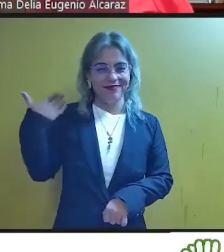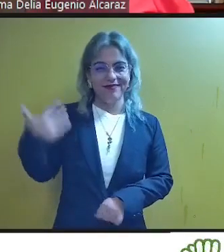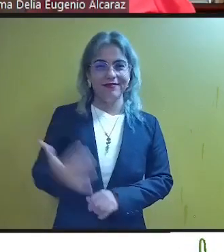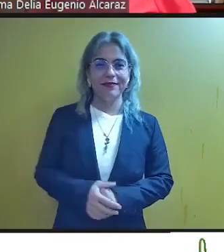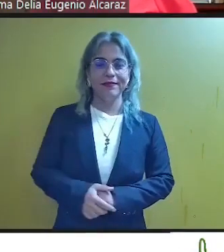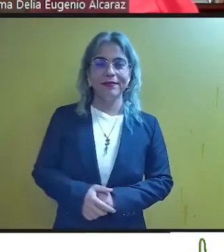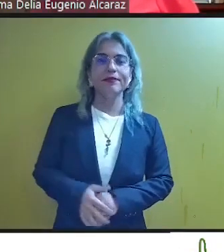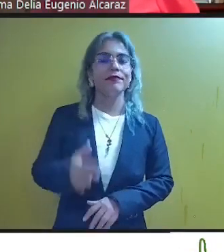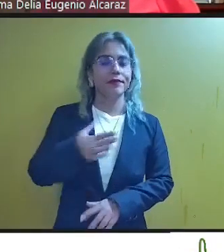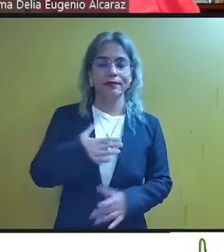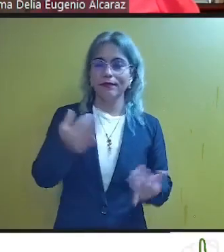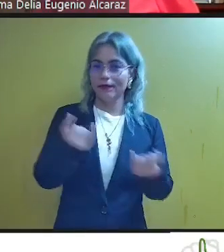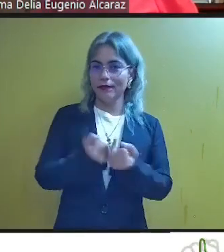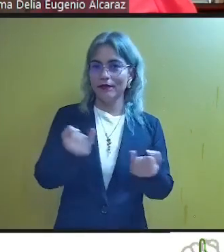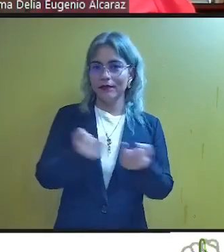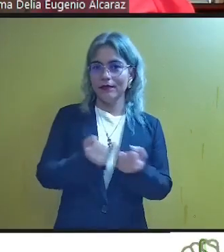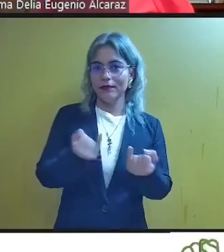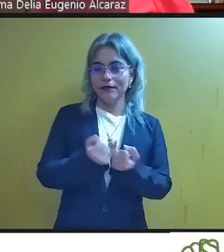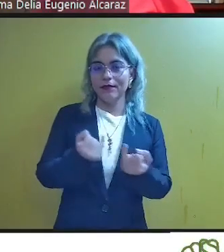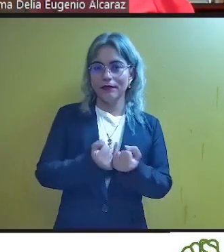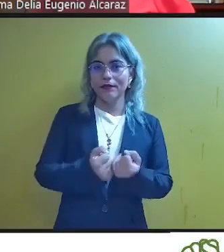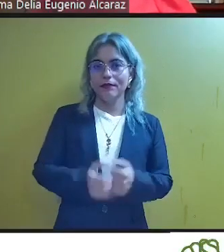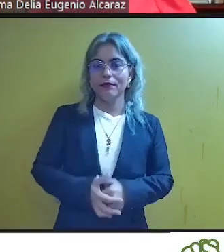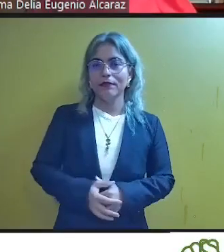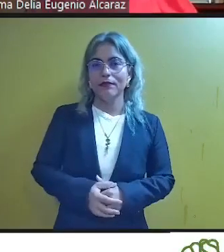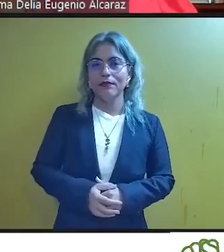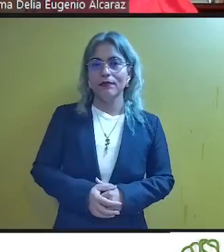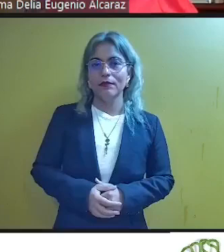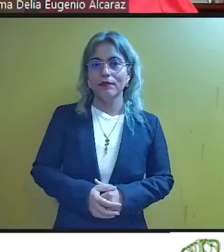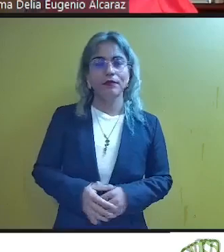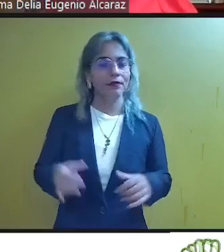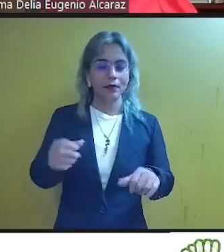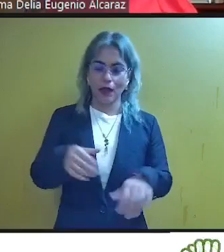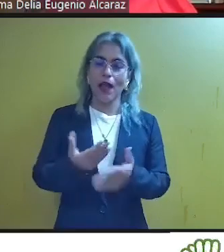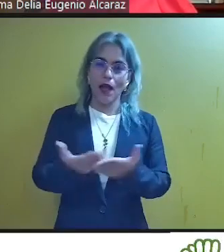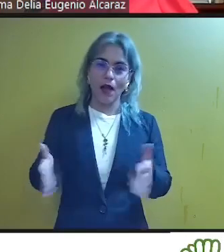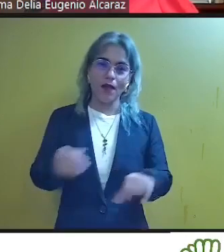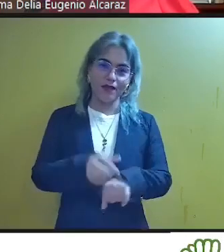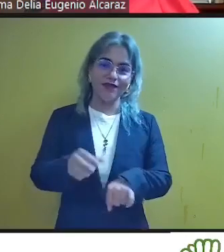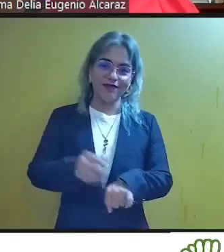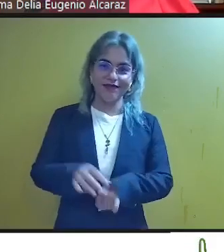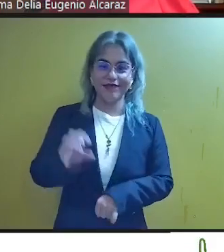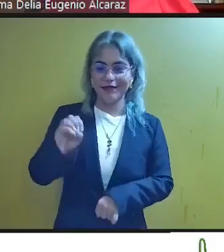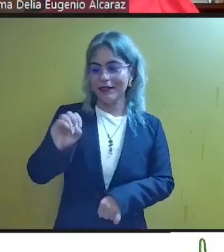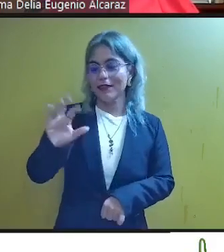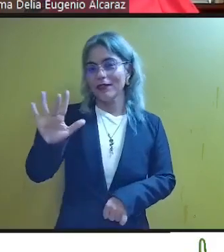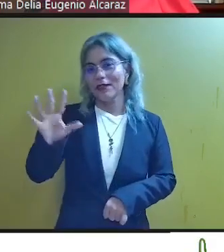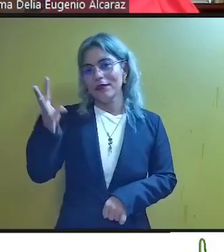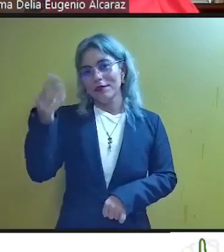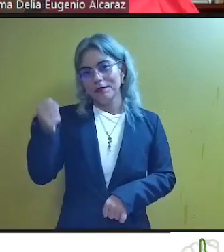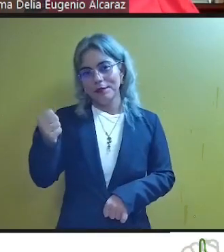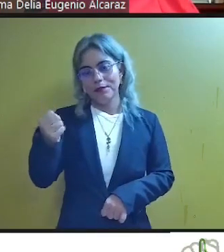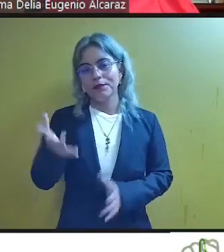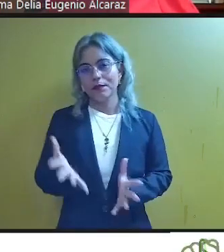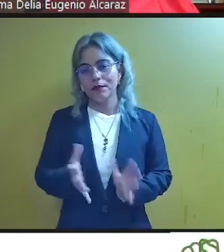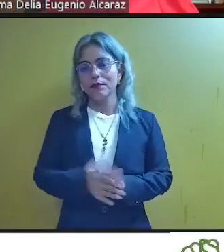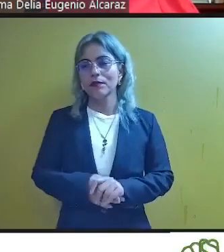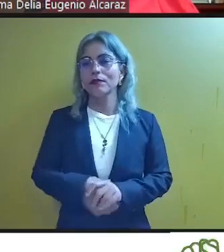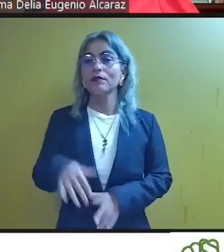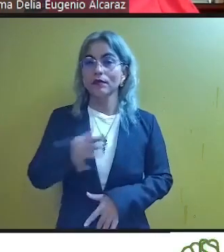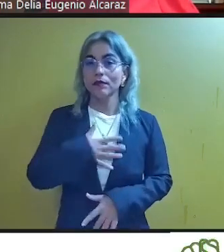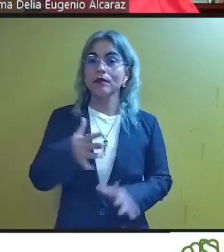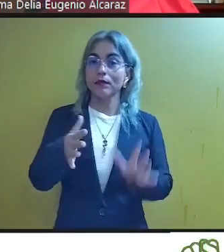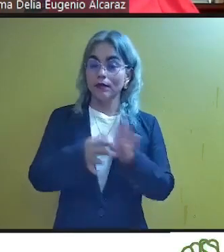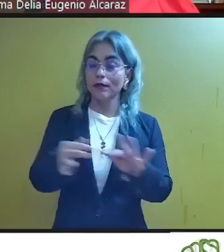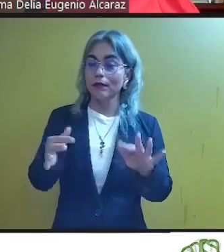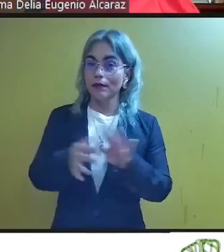lo sostengo con el GEC 59 que ahora nos ocupa. No obstante, como lo